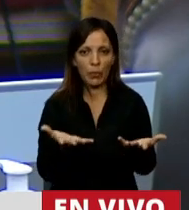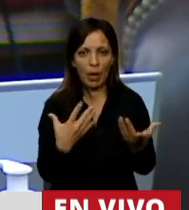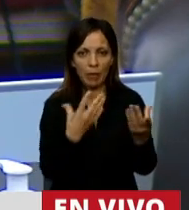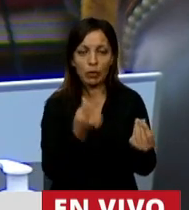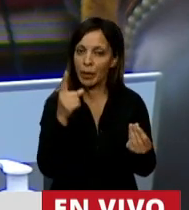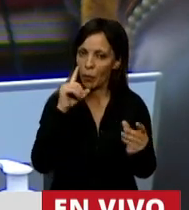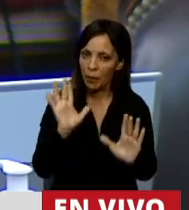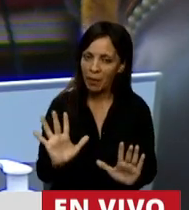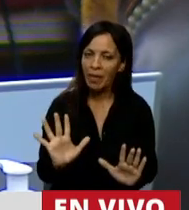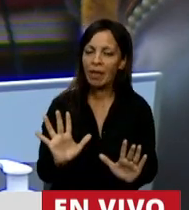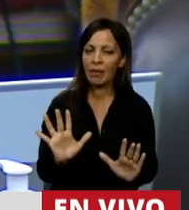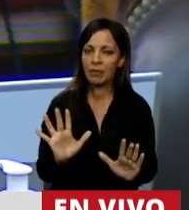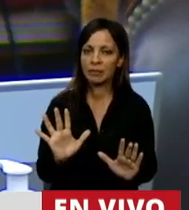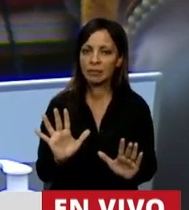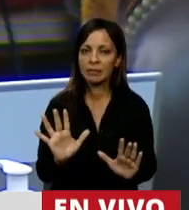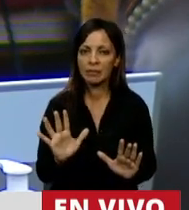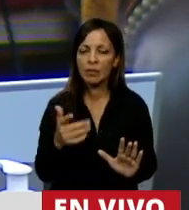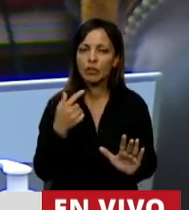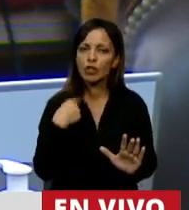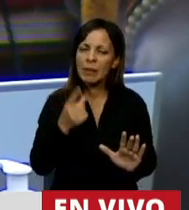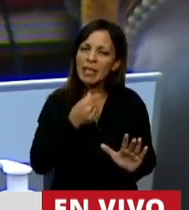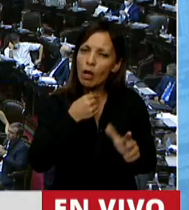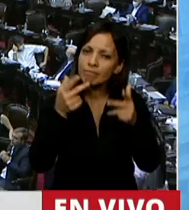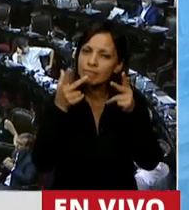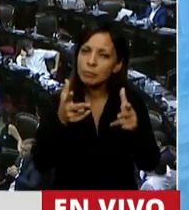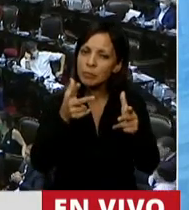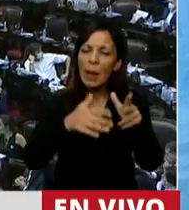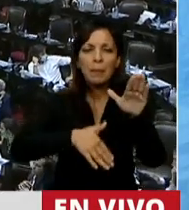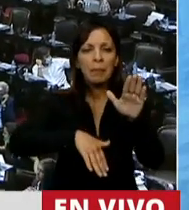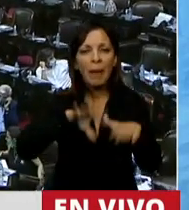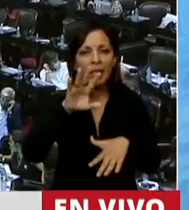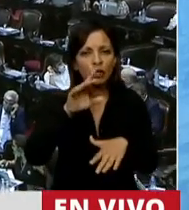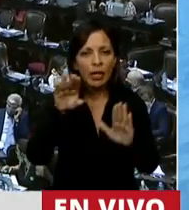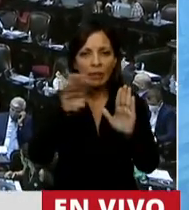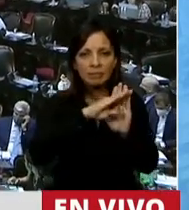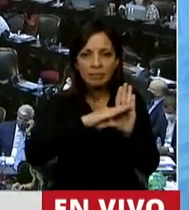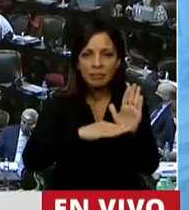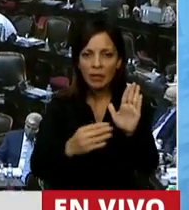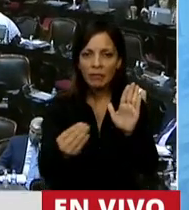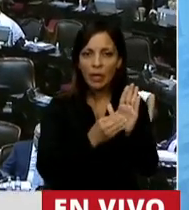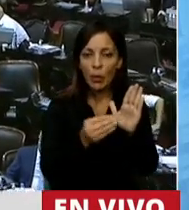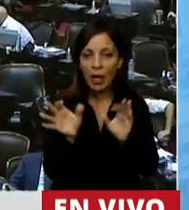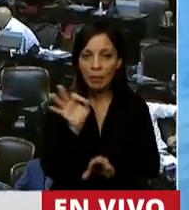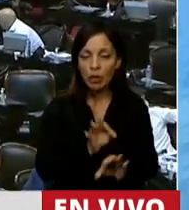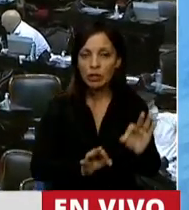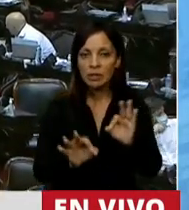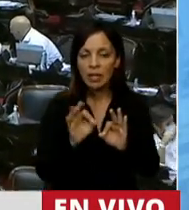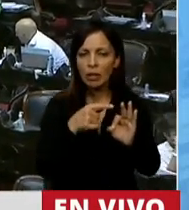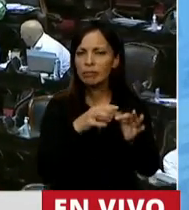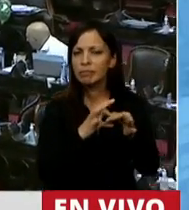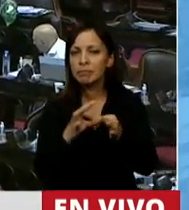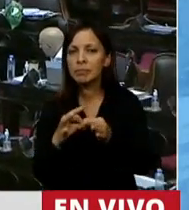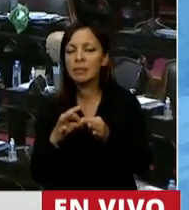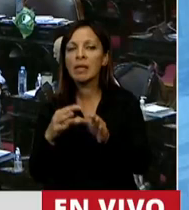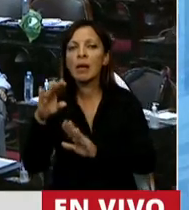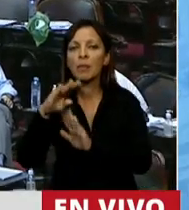cuidado, no puedo dejar de señalar que la gran mayoría de las disposiciones que están en este proyecto corresponden a